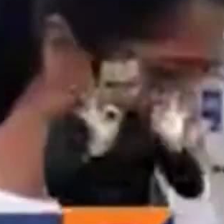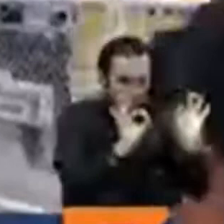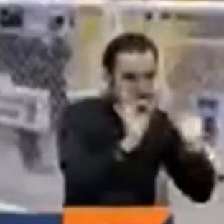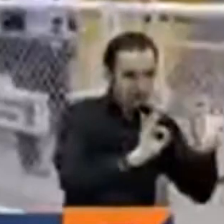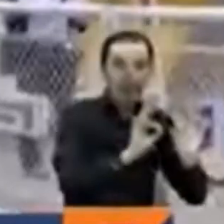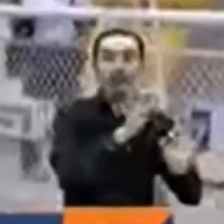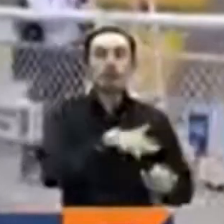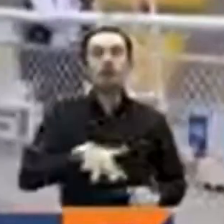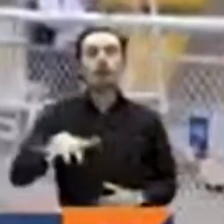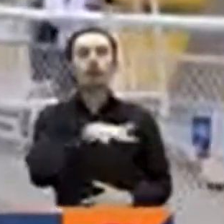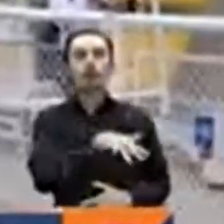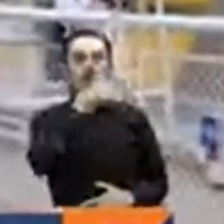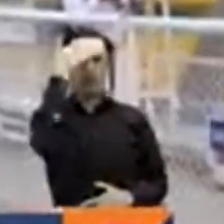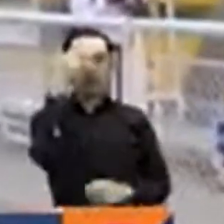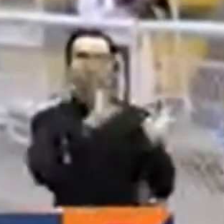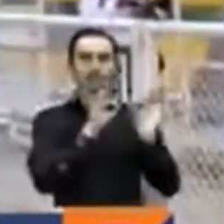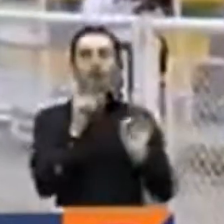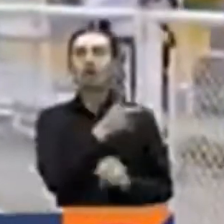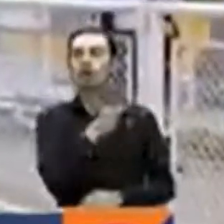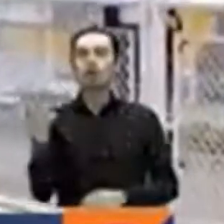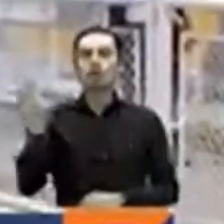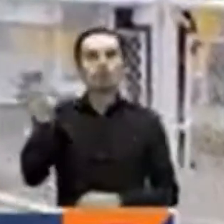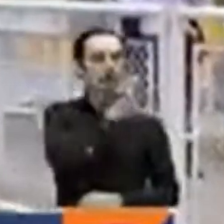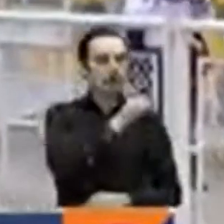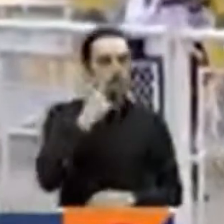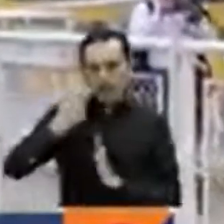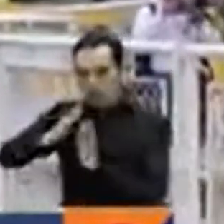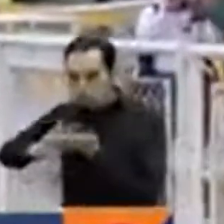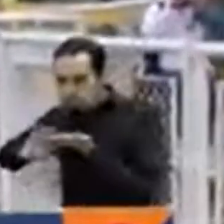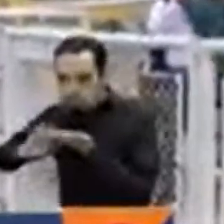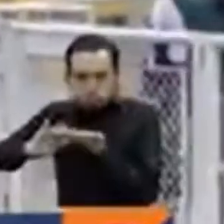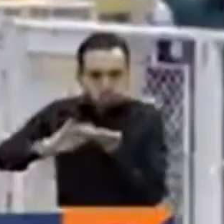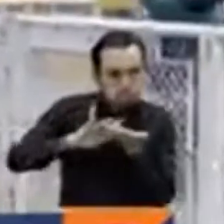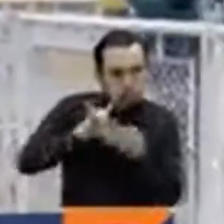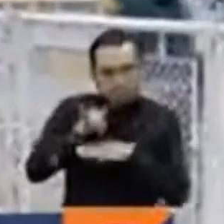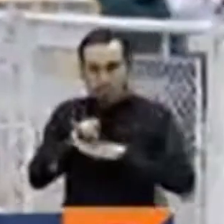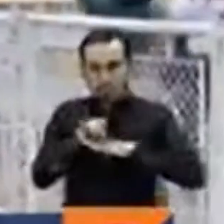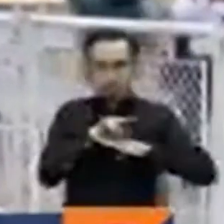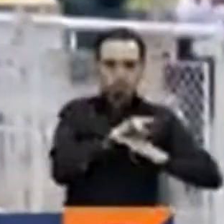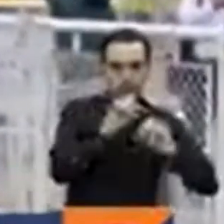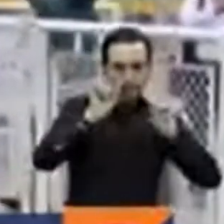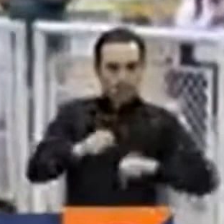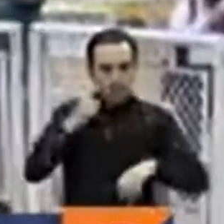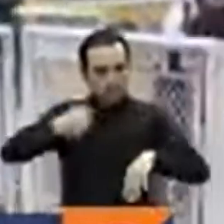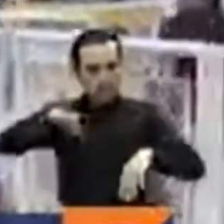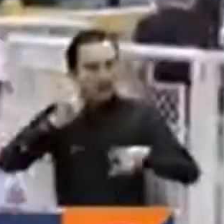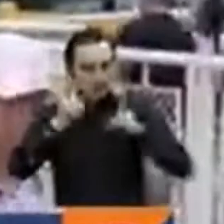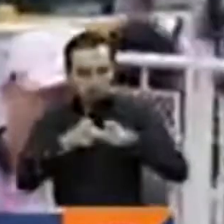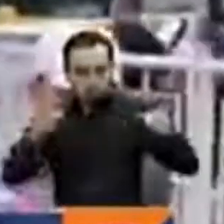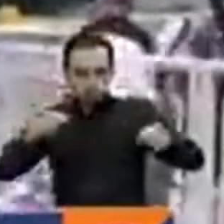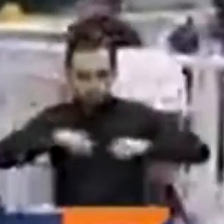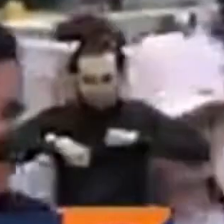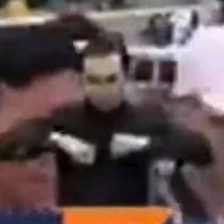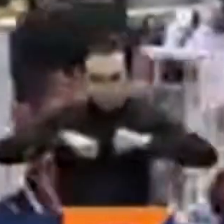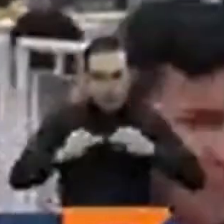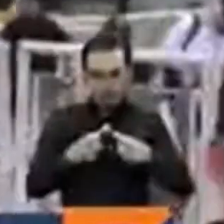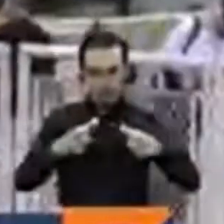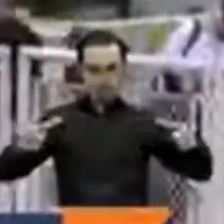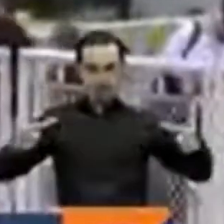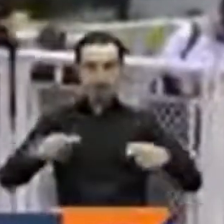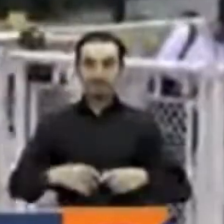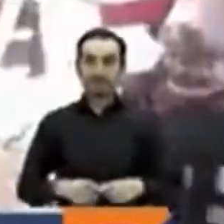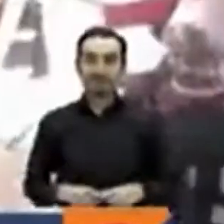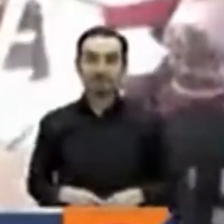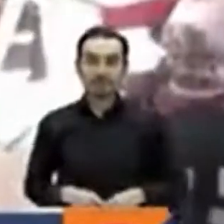septiembre. Las autoridades de los 2 países realizan inspecciones para potencializar en caso de que se requiera los pasos limítrofes.